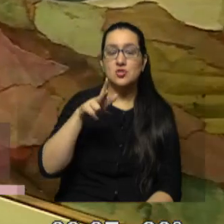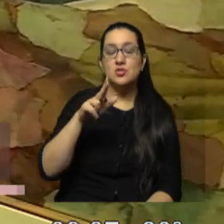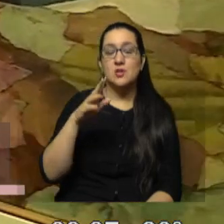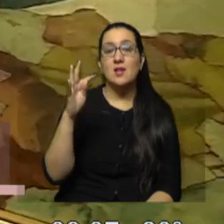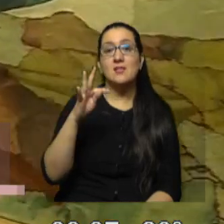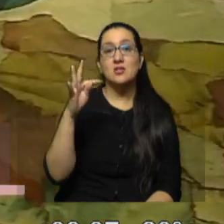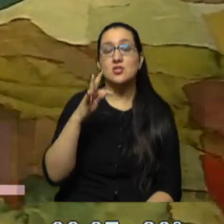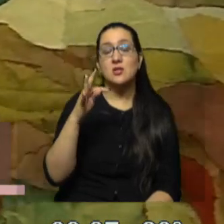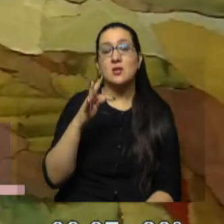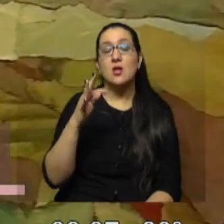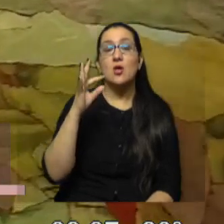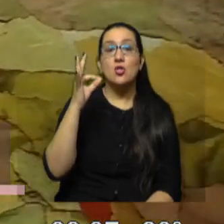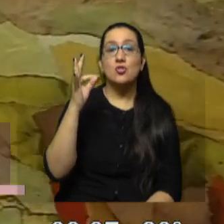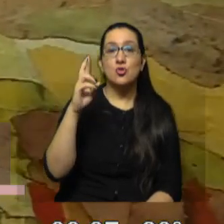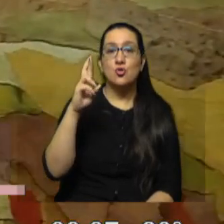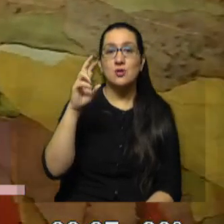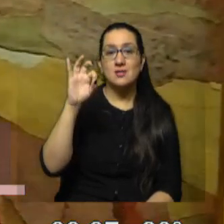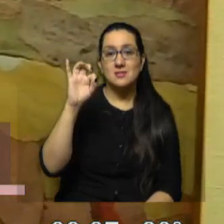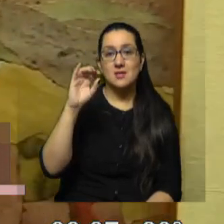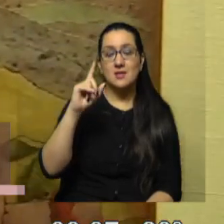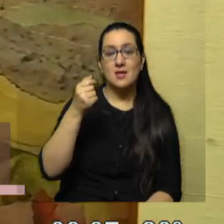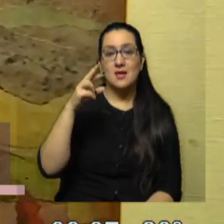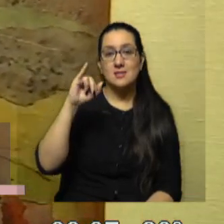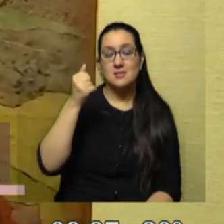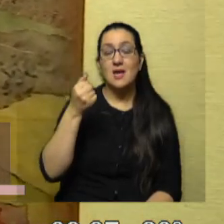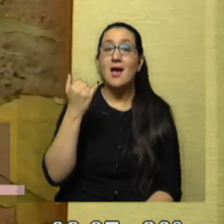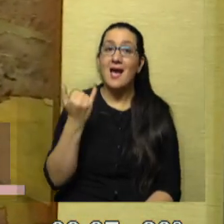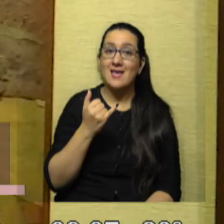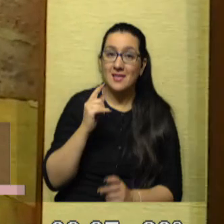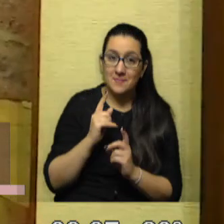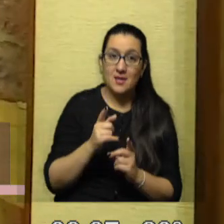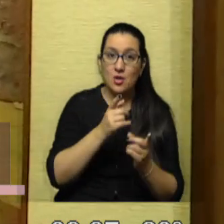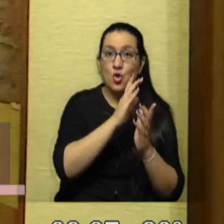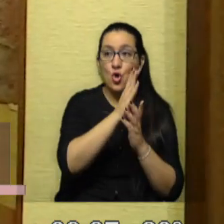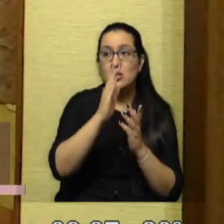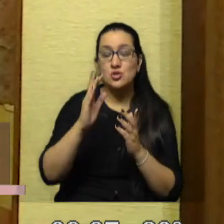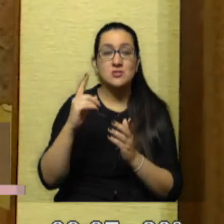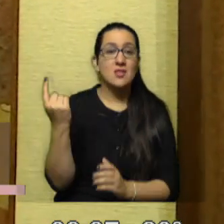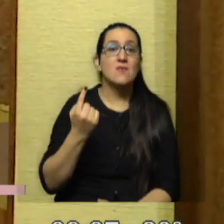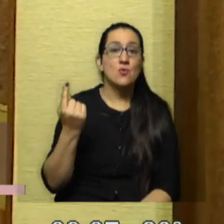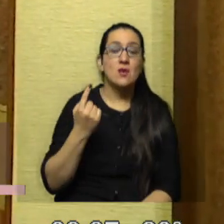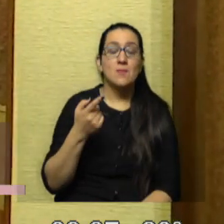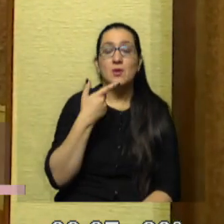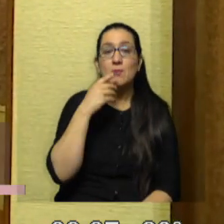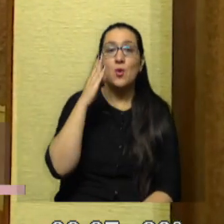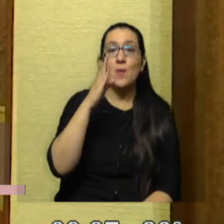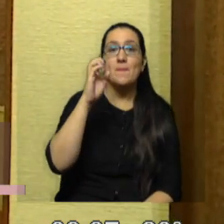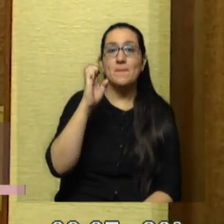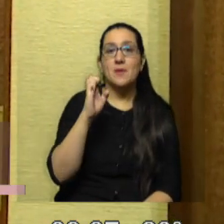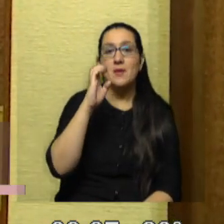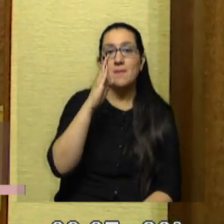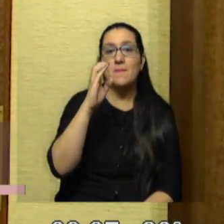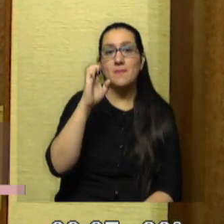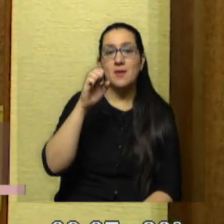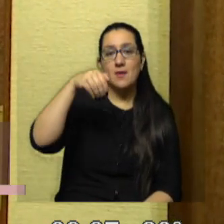García, hay varias muestras más de colecciones individuales. Se está presentando una muestra de Pepe Montes en la Sala Sáez